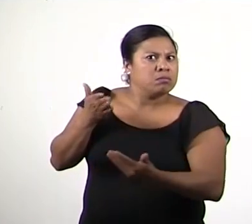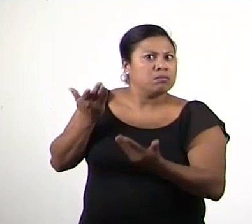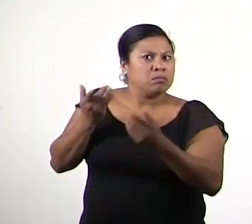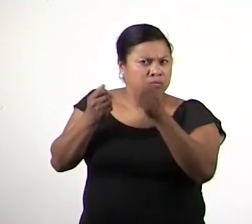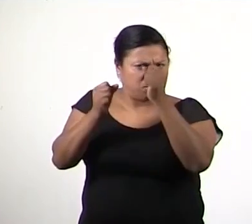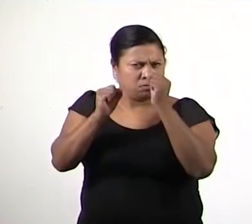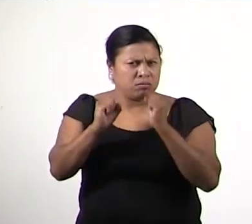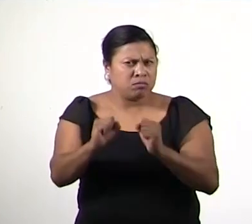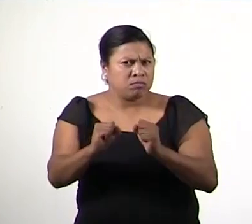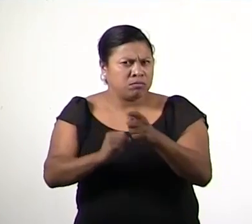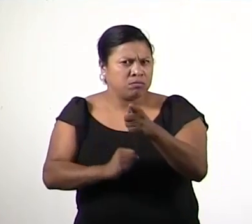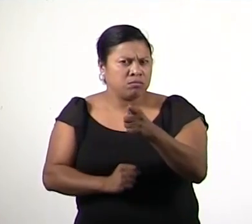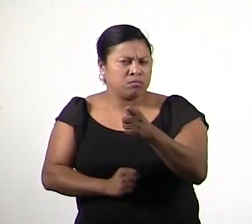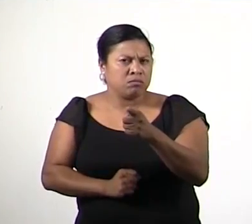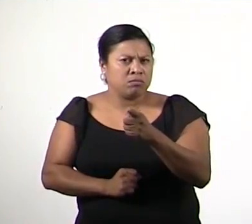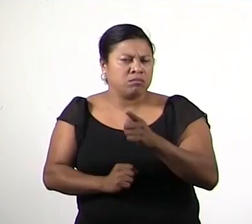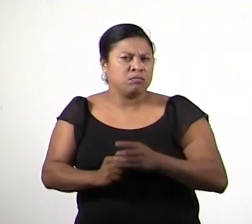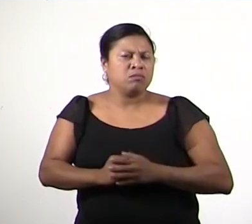¿Seguro?